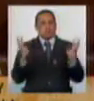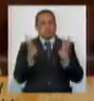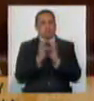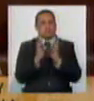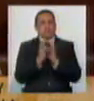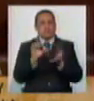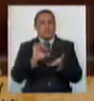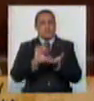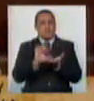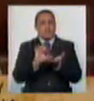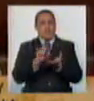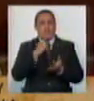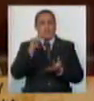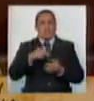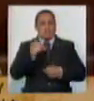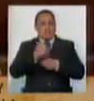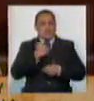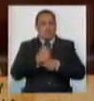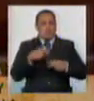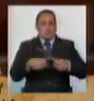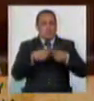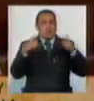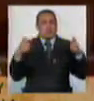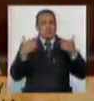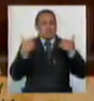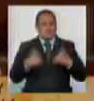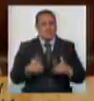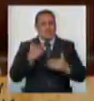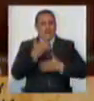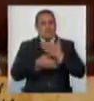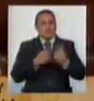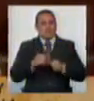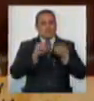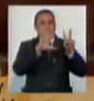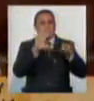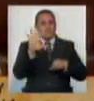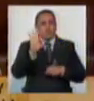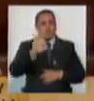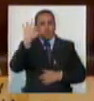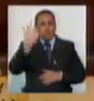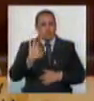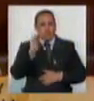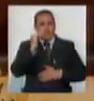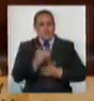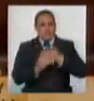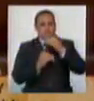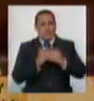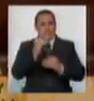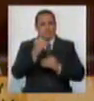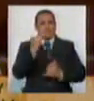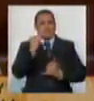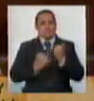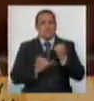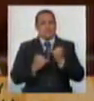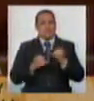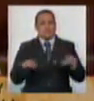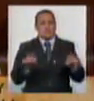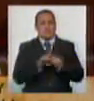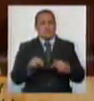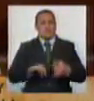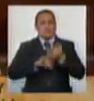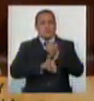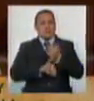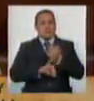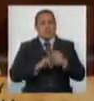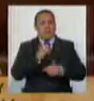Lima. Esta mega obra ya se encuentra al 75% de avance y culminará en septiembre